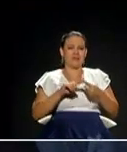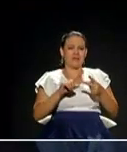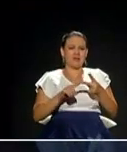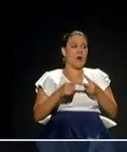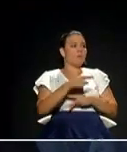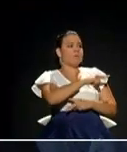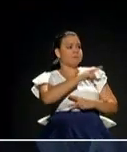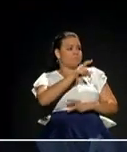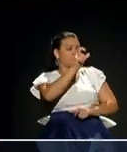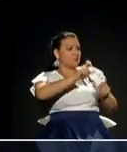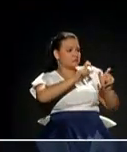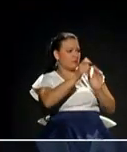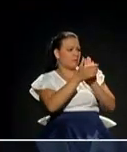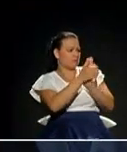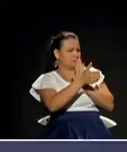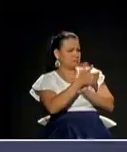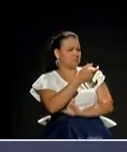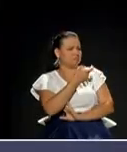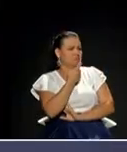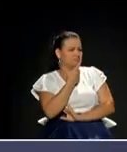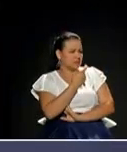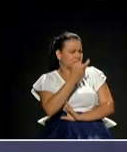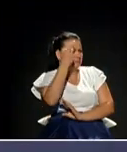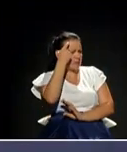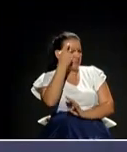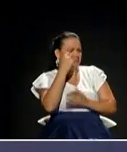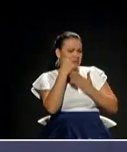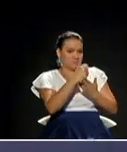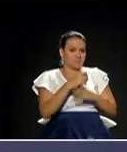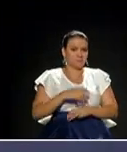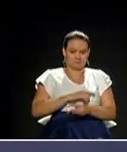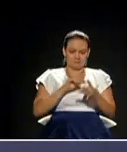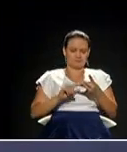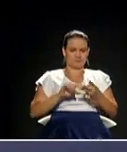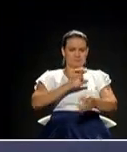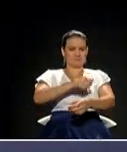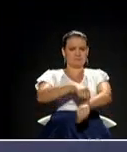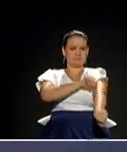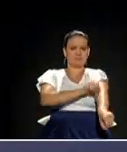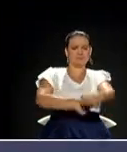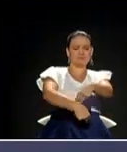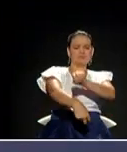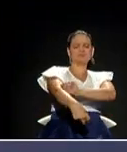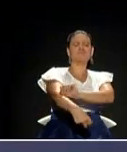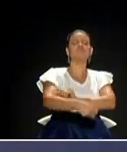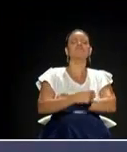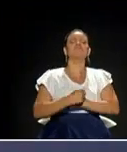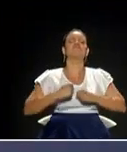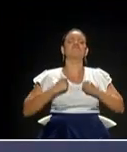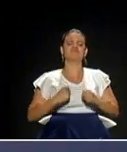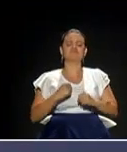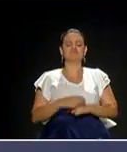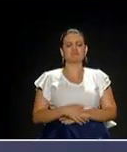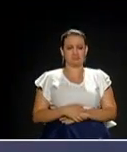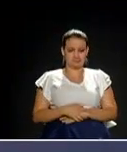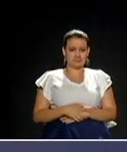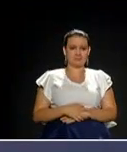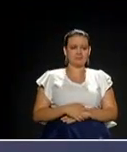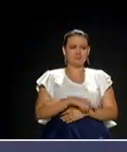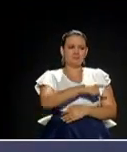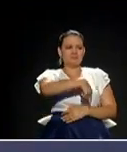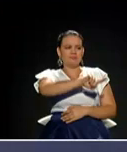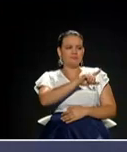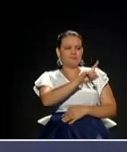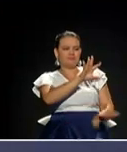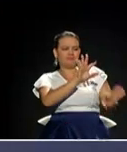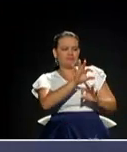llevo con más capacidad es más inteligente y 3 empoderarla saber tener ese equipo que tenga una misma sintonía un